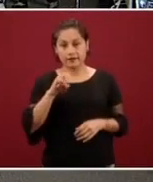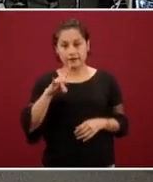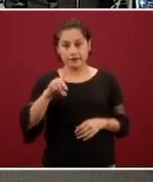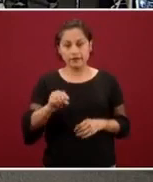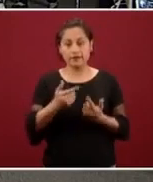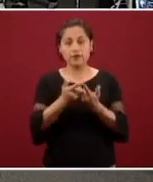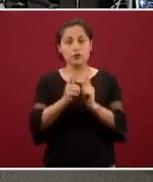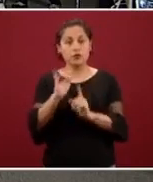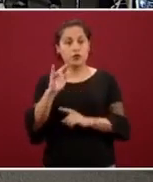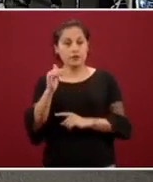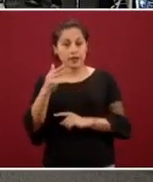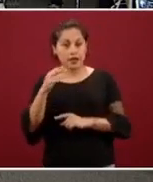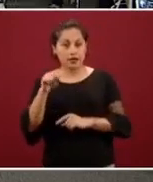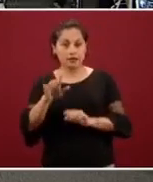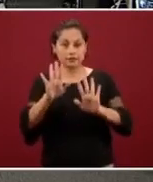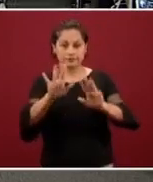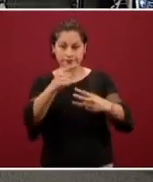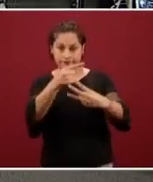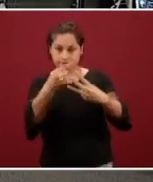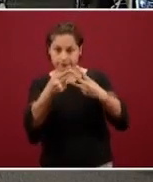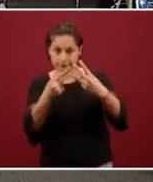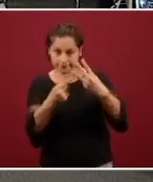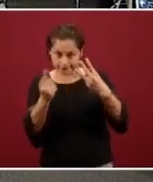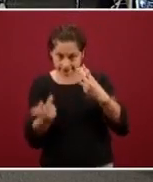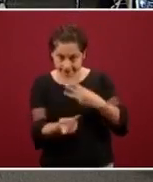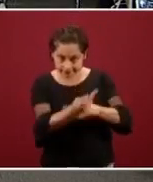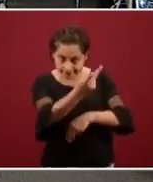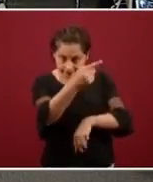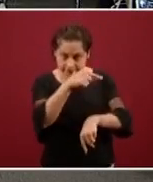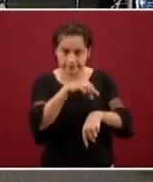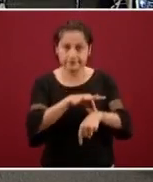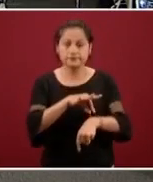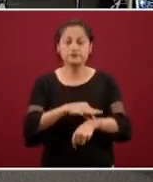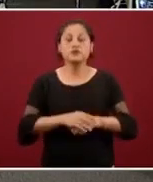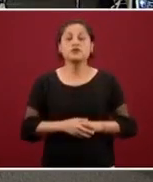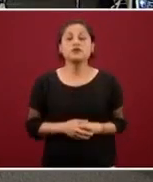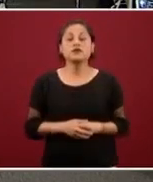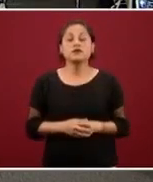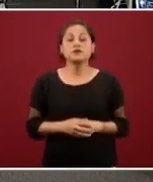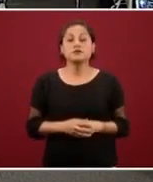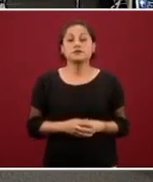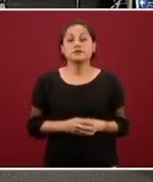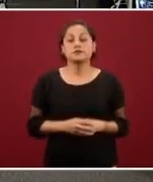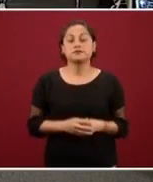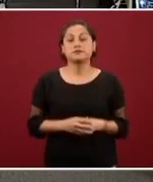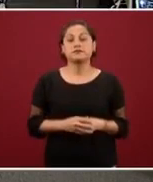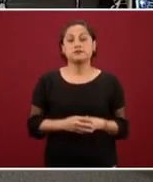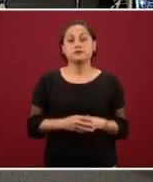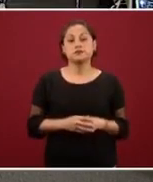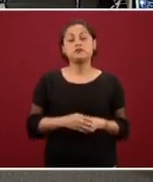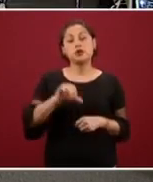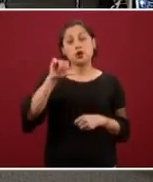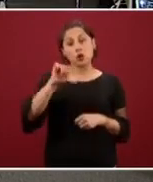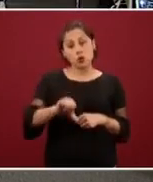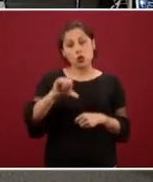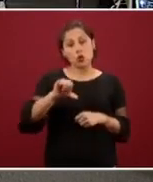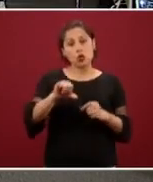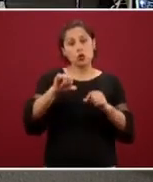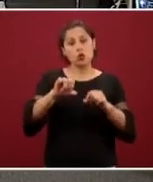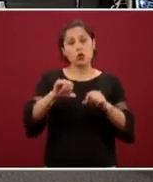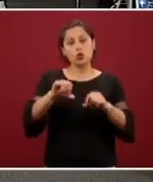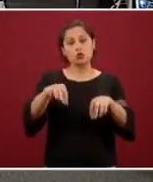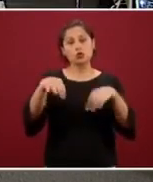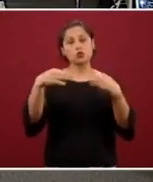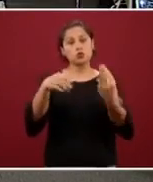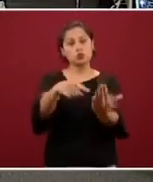Imagen. Doctor, 3 puntos. El primero, hoy damos a conocer, hay un documento por parte